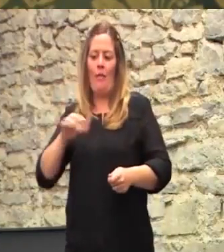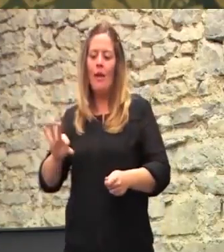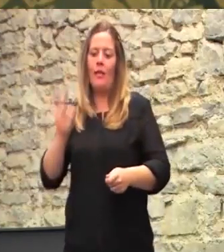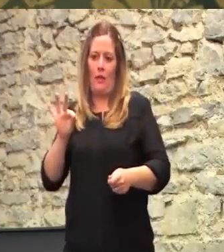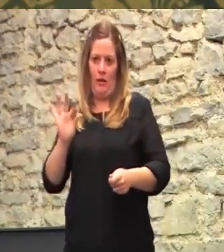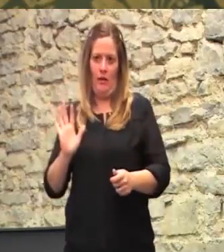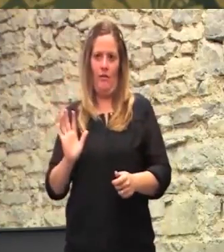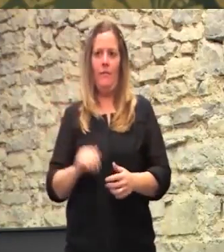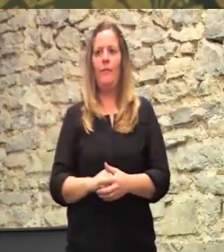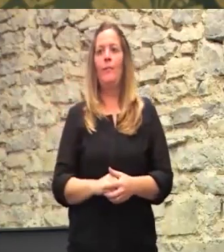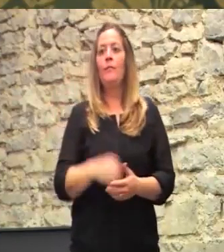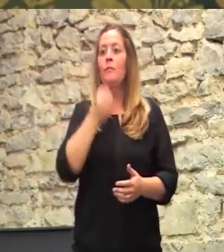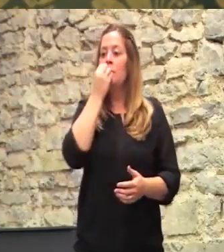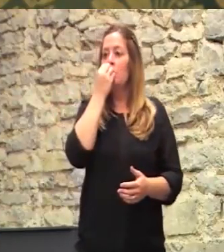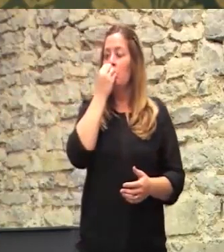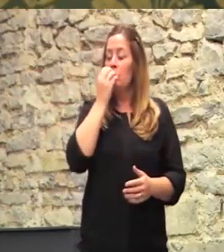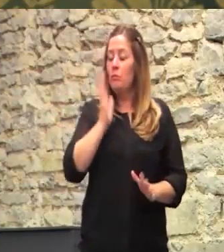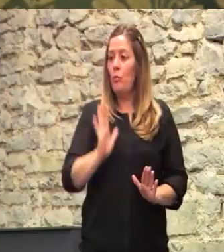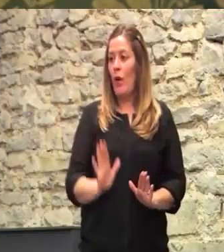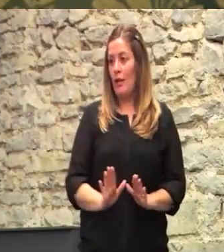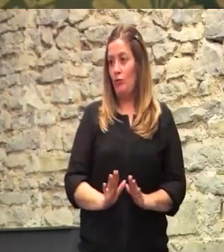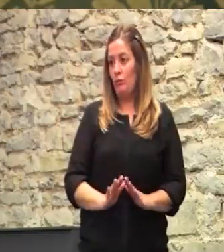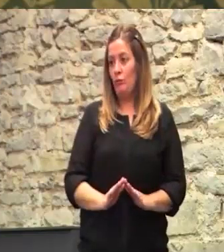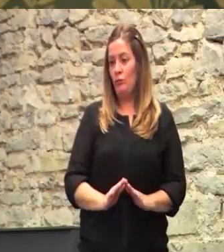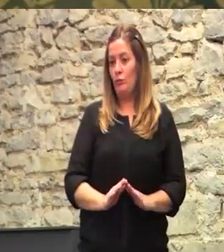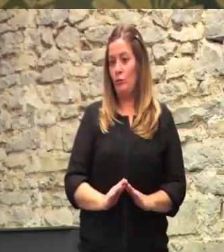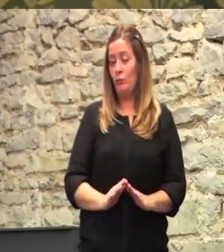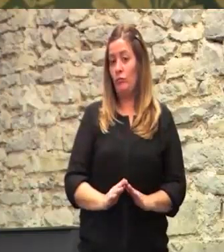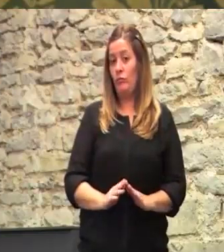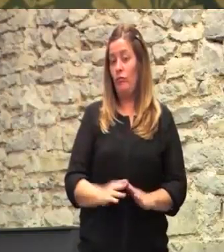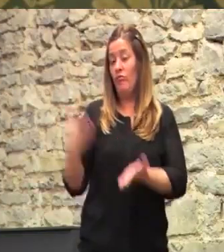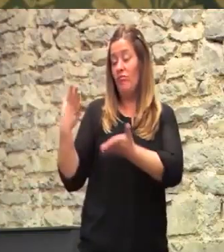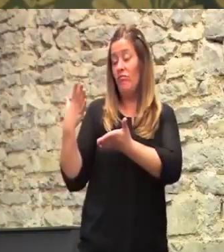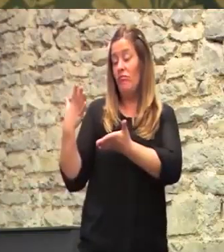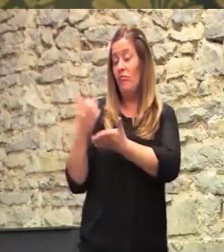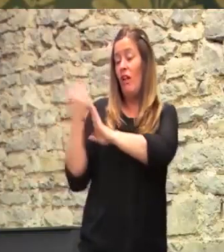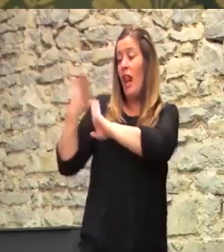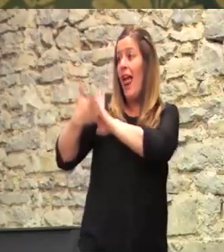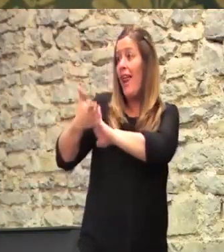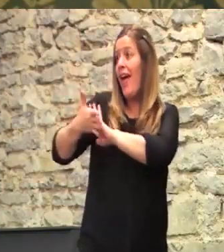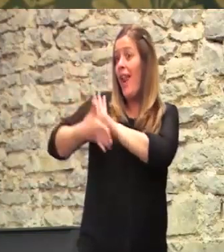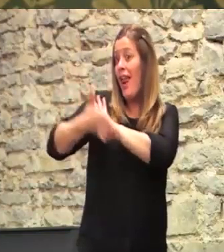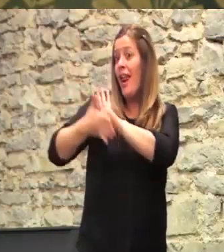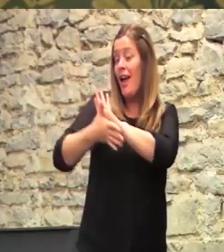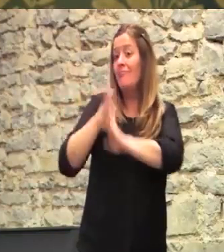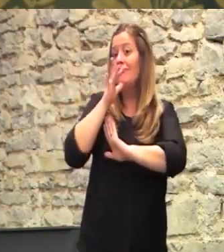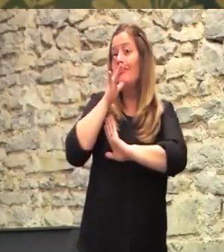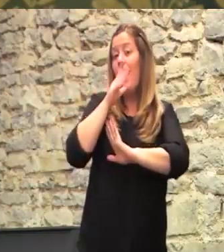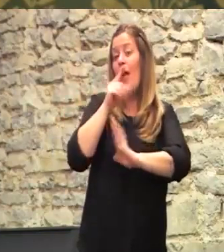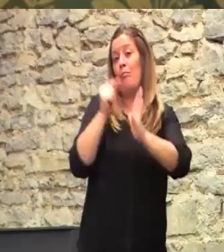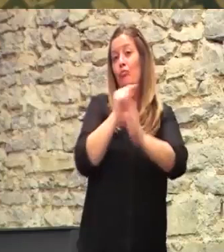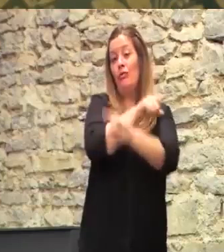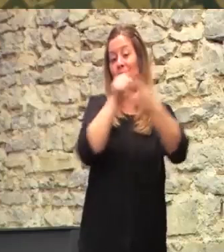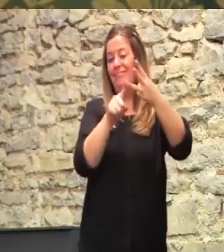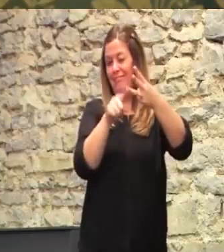eso bueno con esto quiero pasar al tercer punto